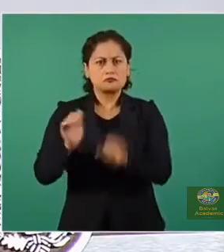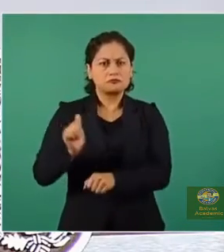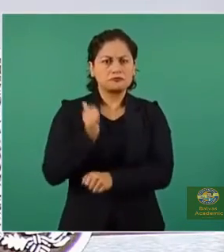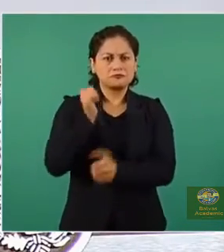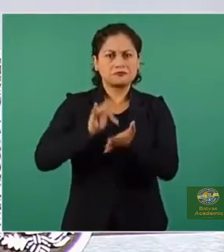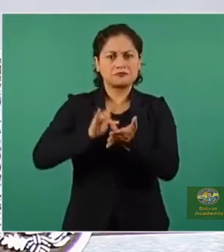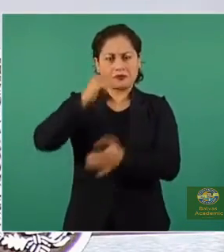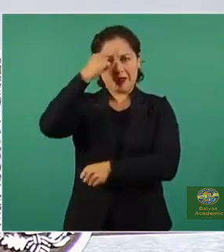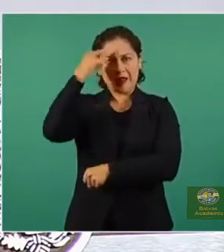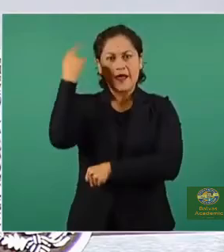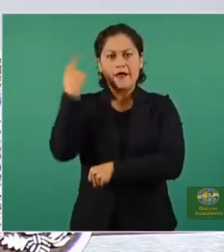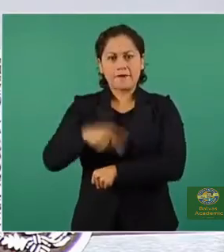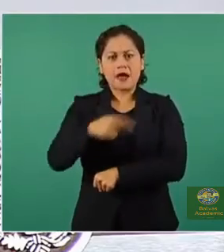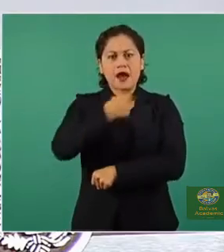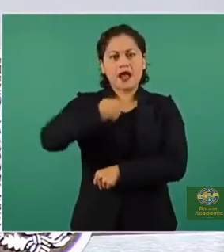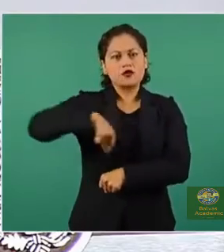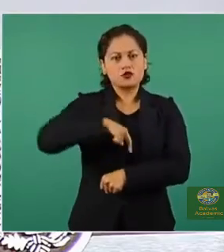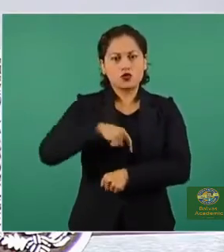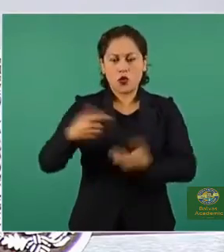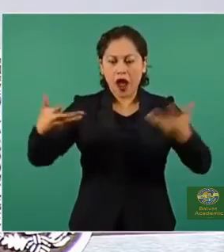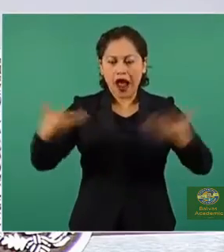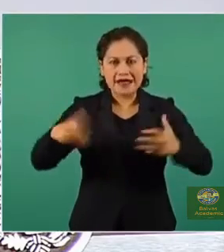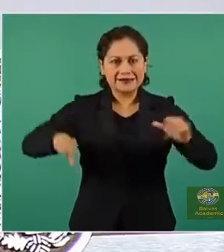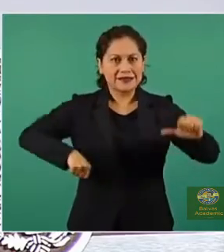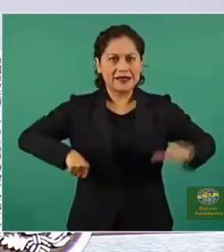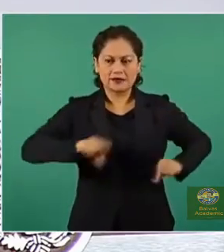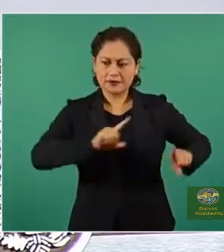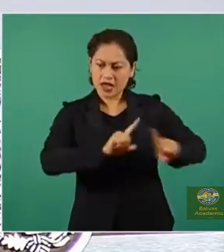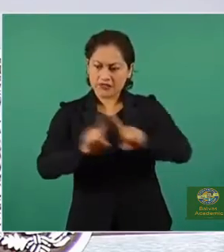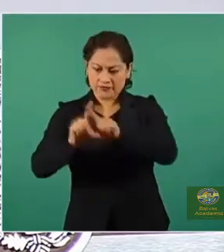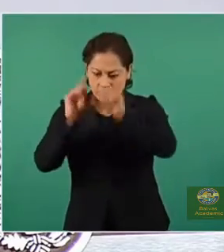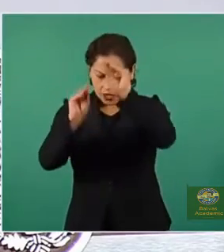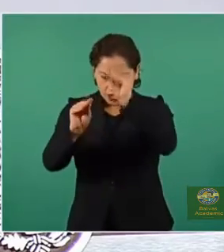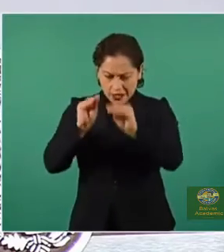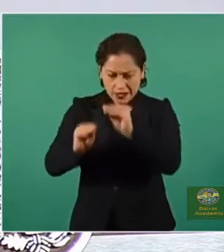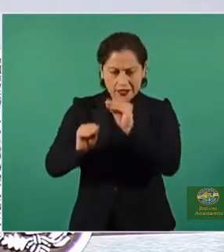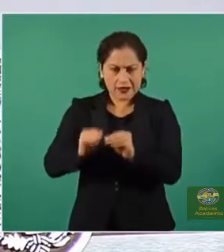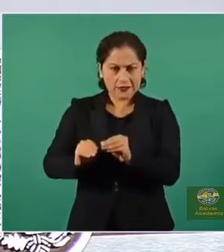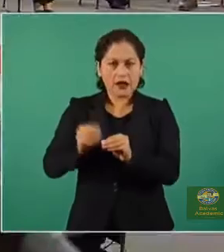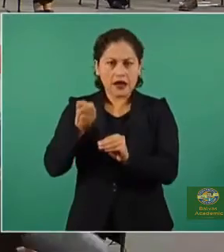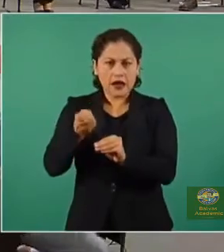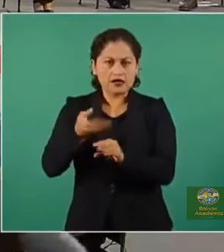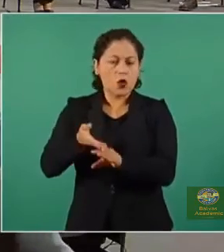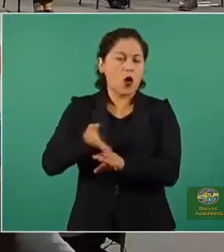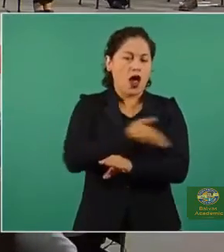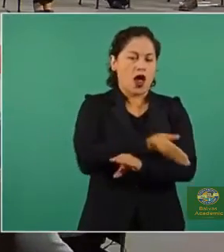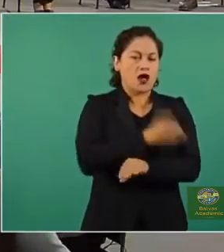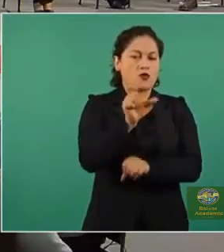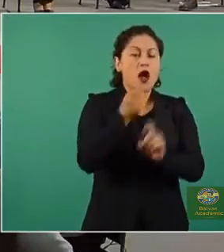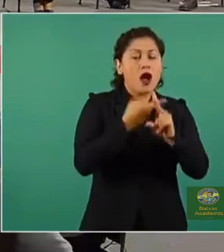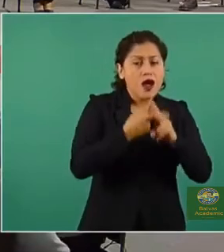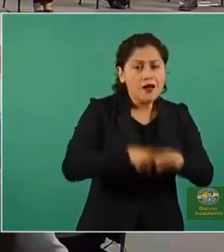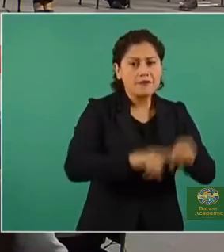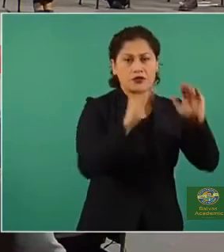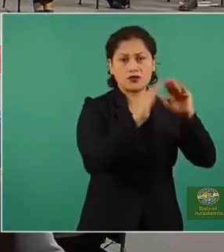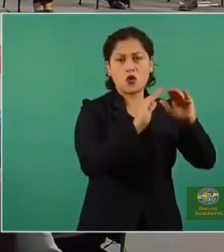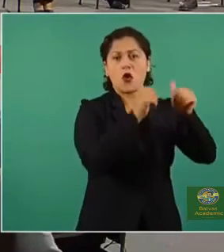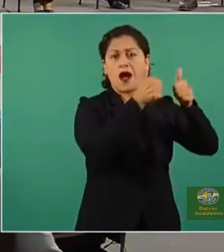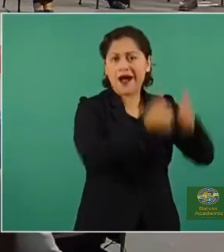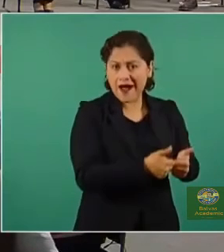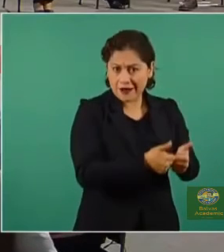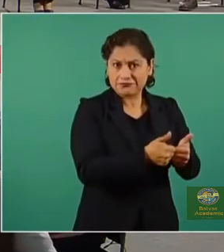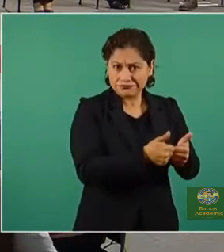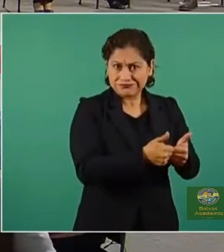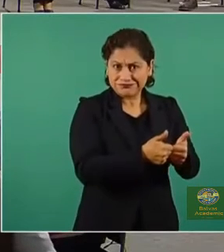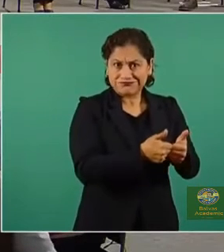precisamente tenían que ver con lo que empezaba a dibujarse con apenas 2 meses de confinamiento, de encierro de los niñas y